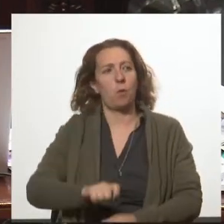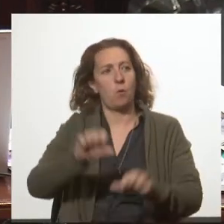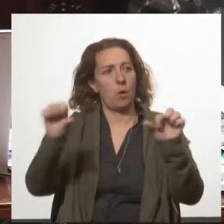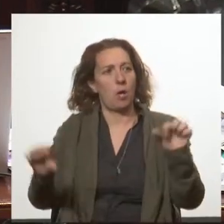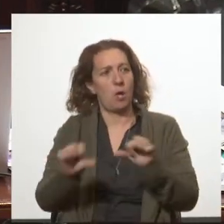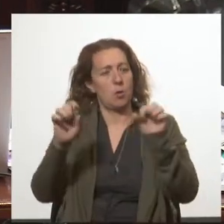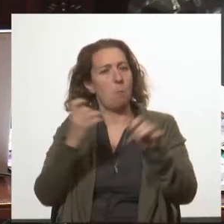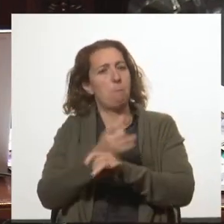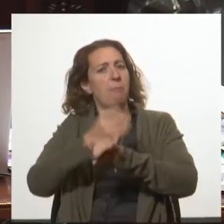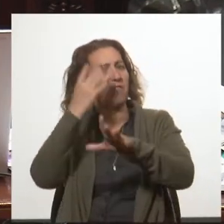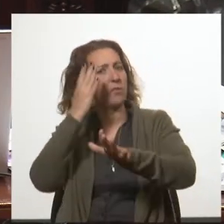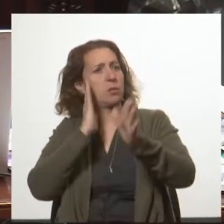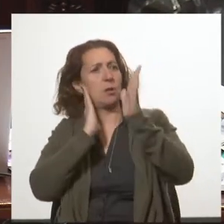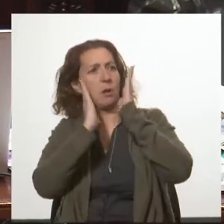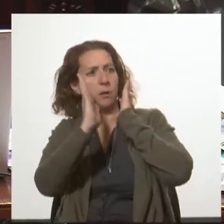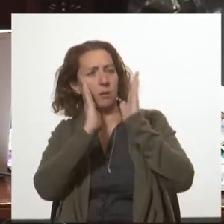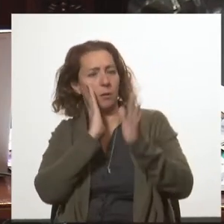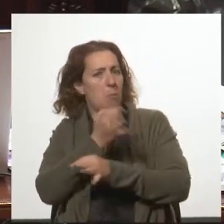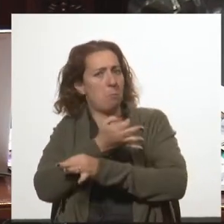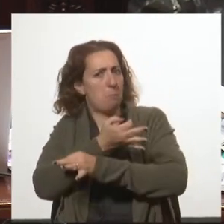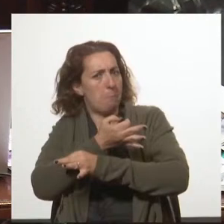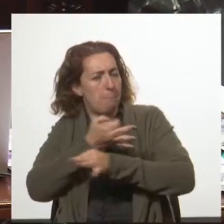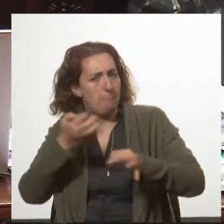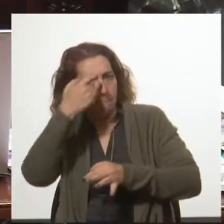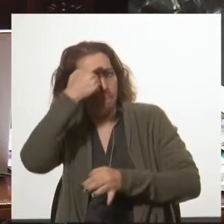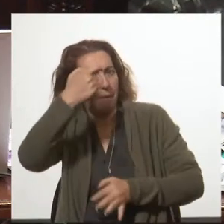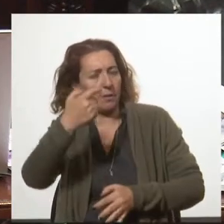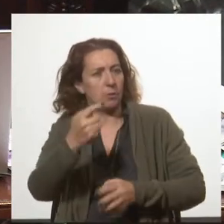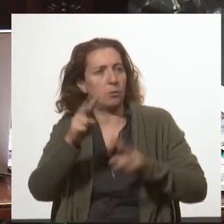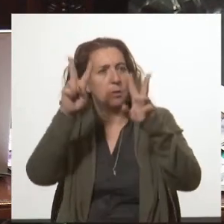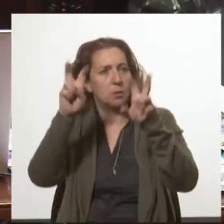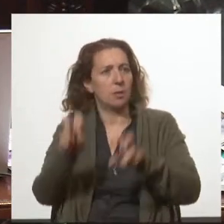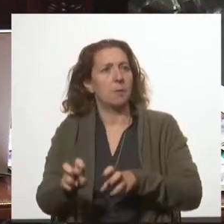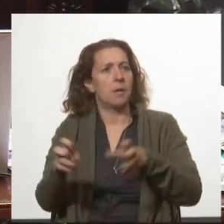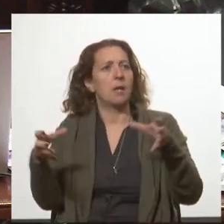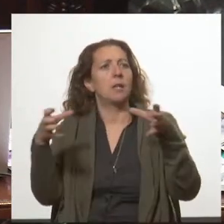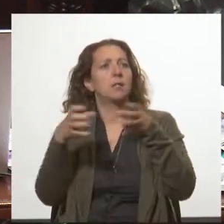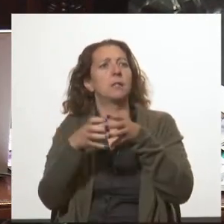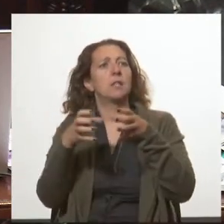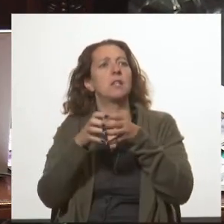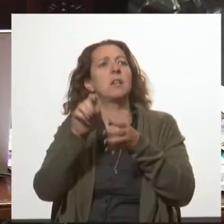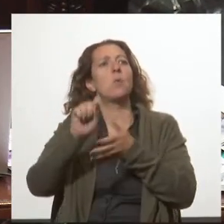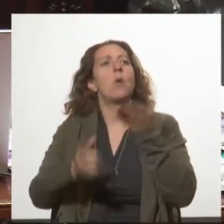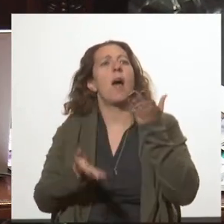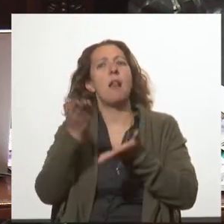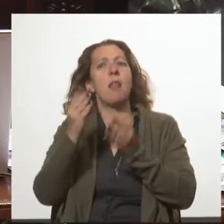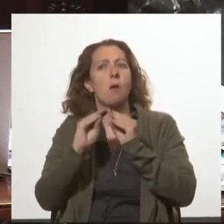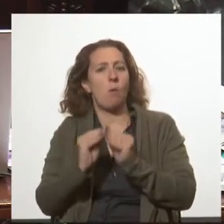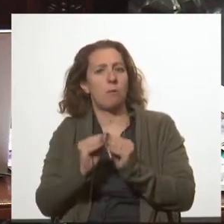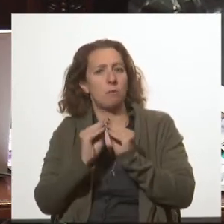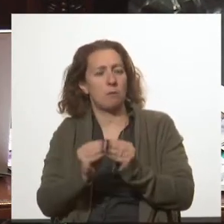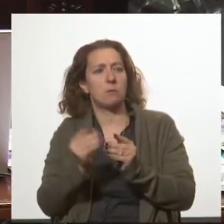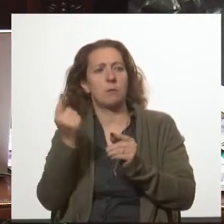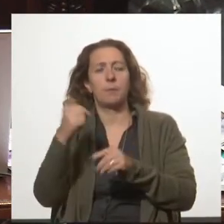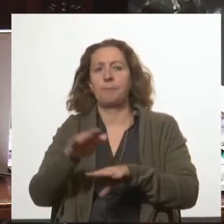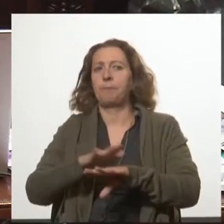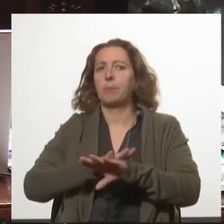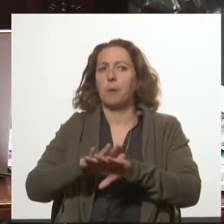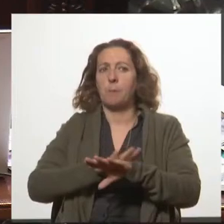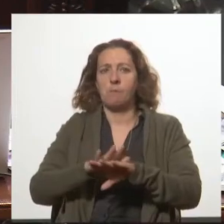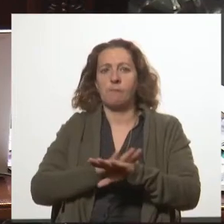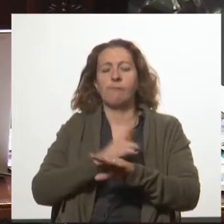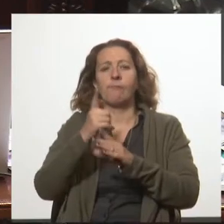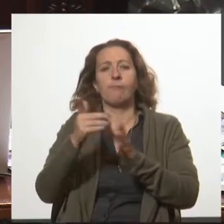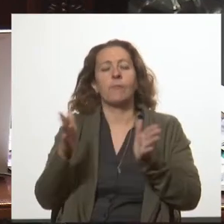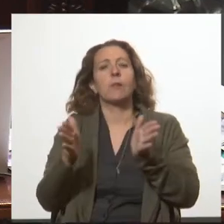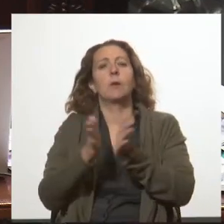experto en materia de contratación administrativa y de temas vinculados al tribunal de cuentas que fue la base sobre la que la